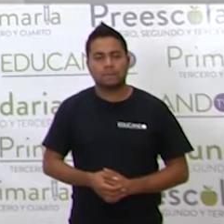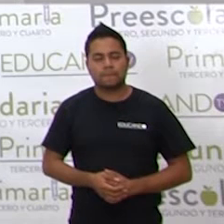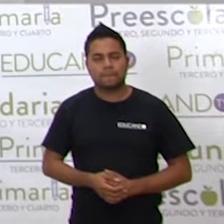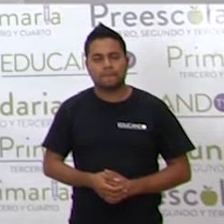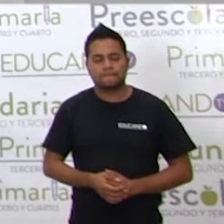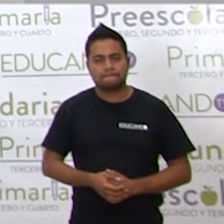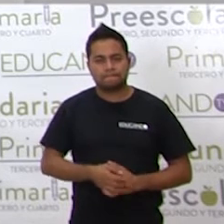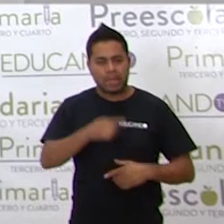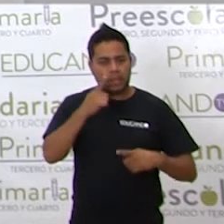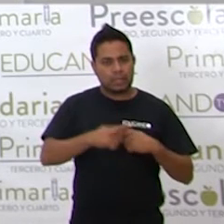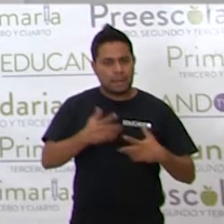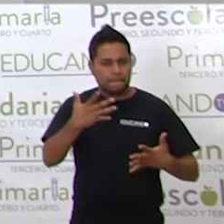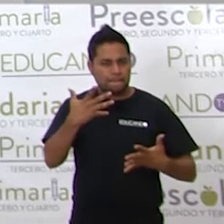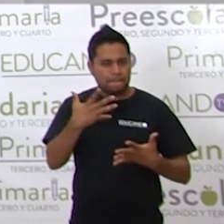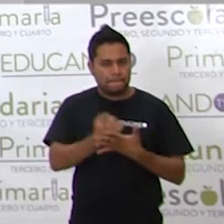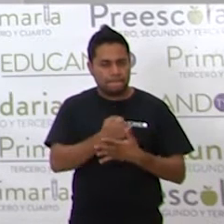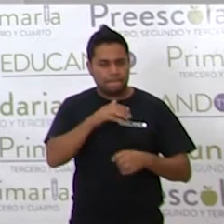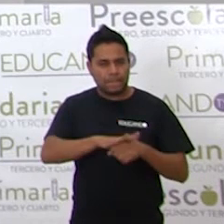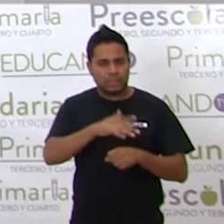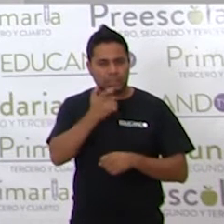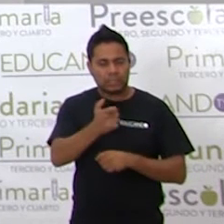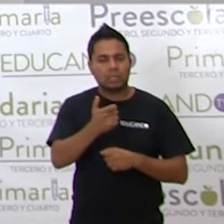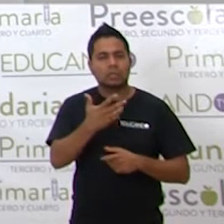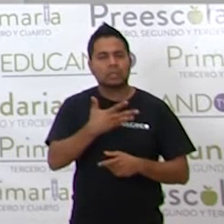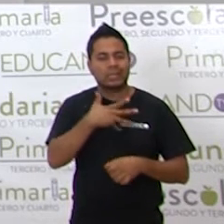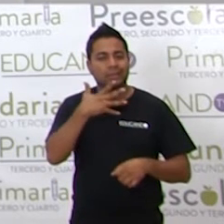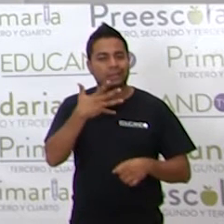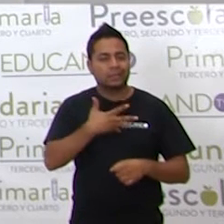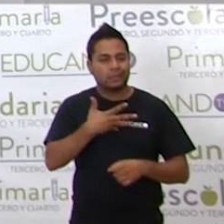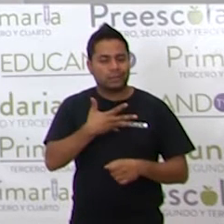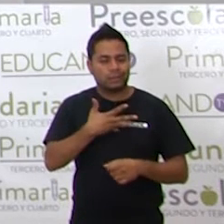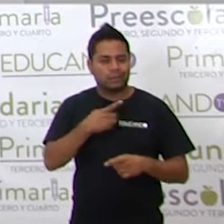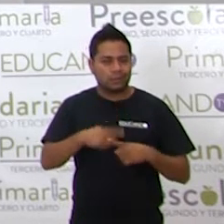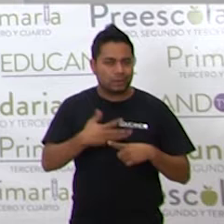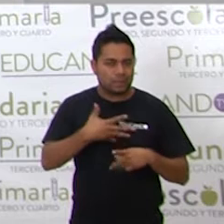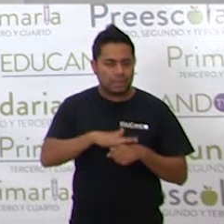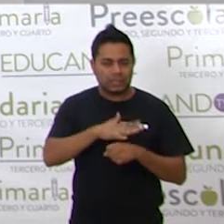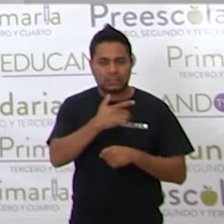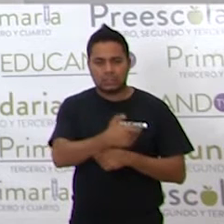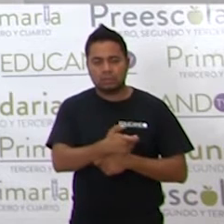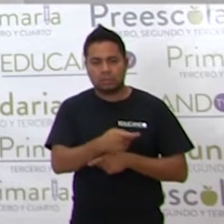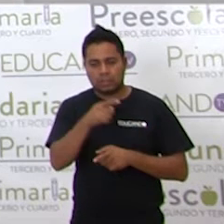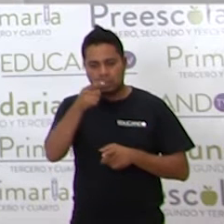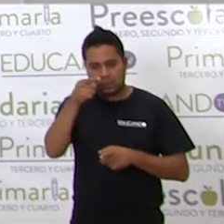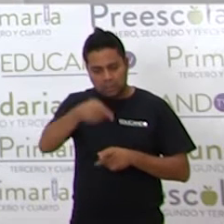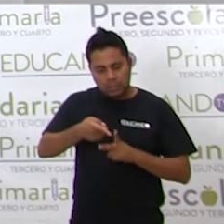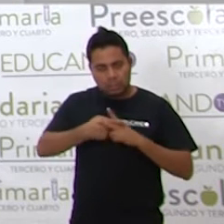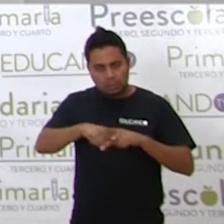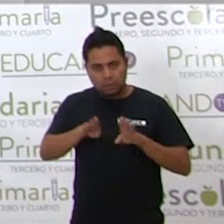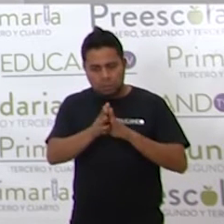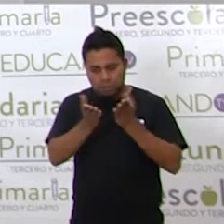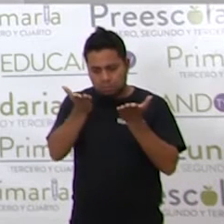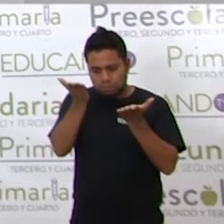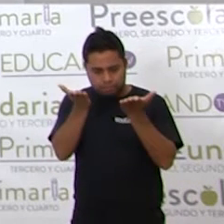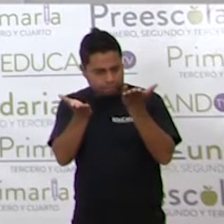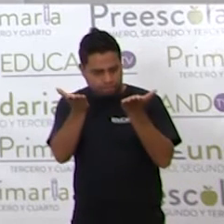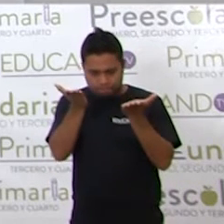¿Quién tiene más dinero? Aquí vamos a empezar a comparar esas dos